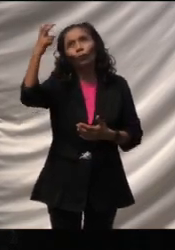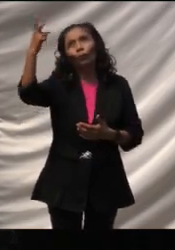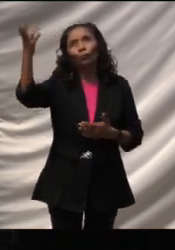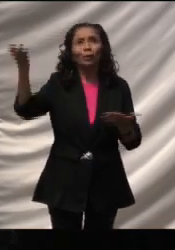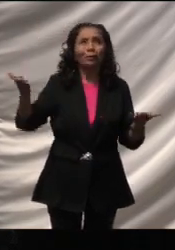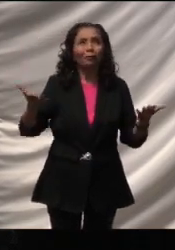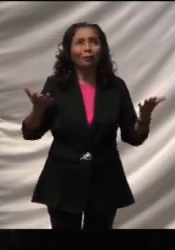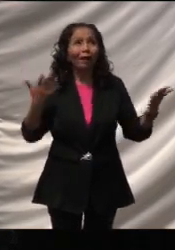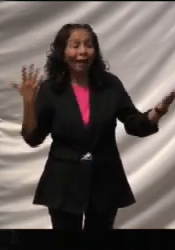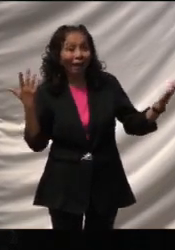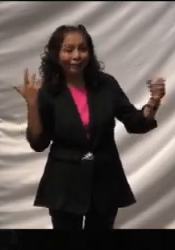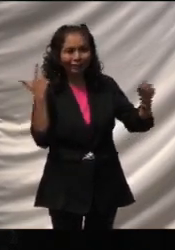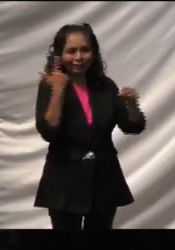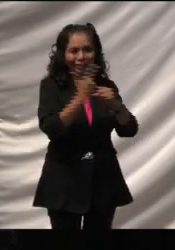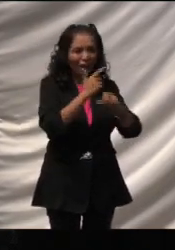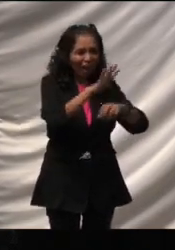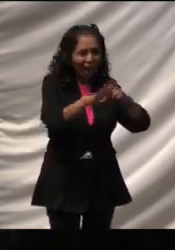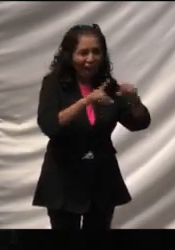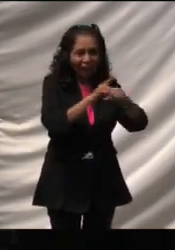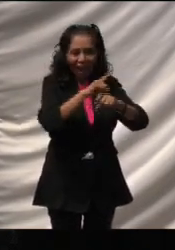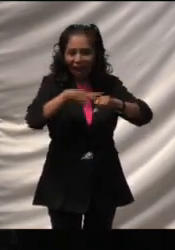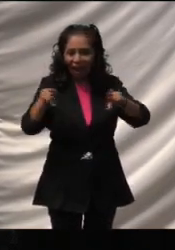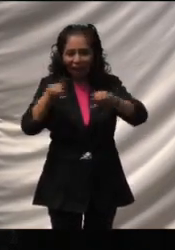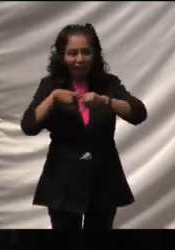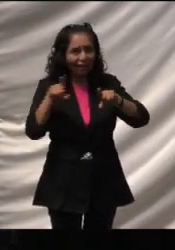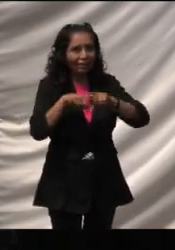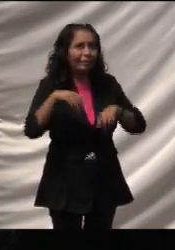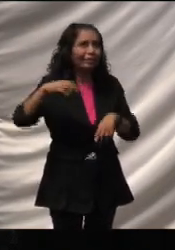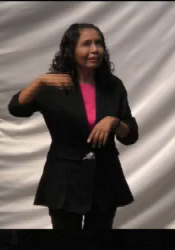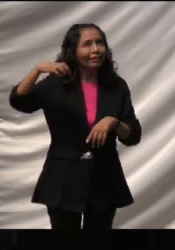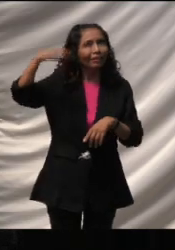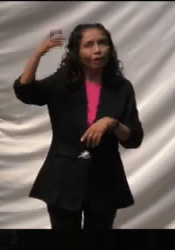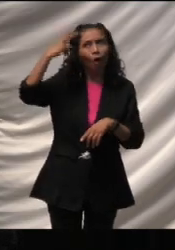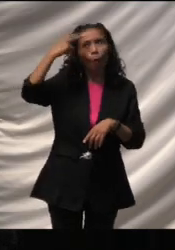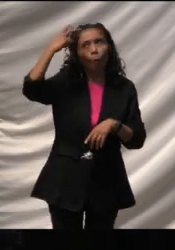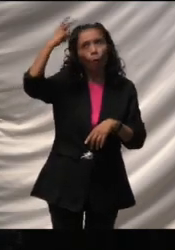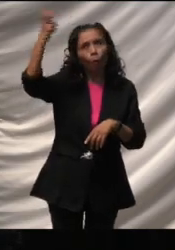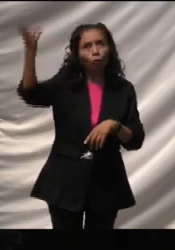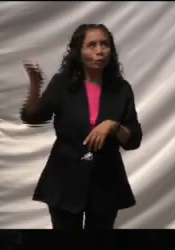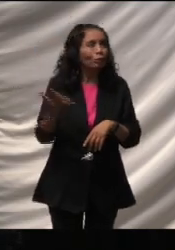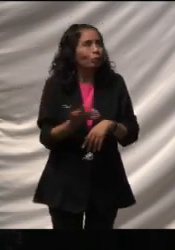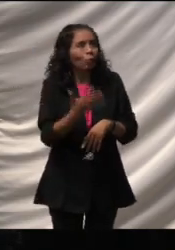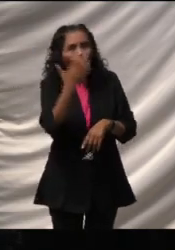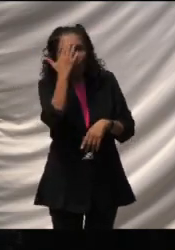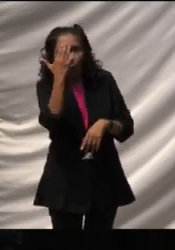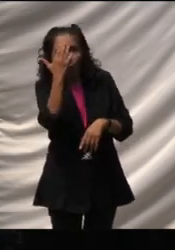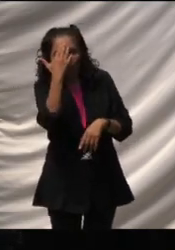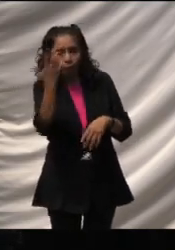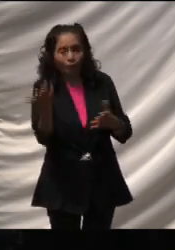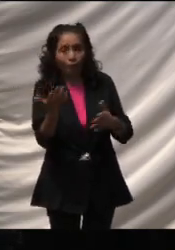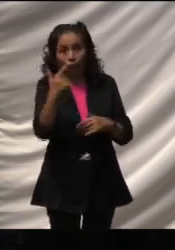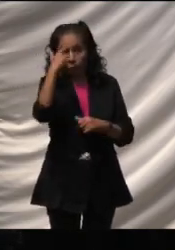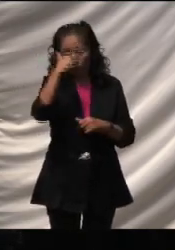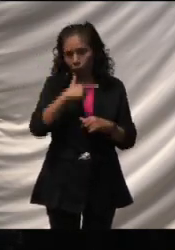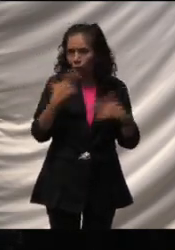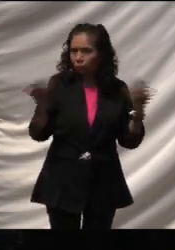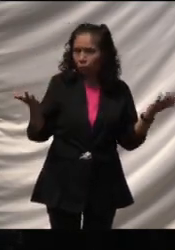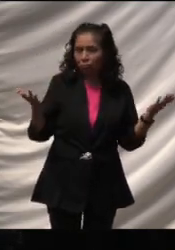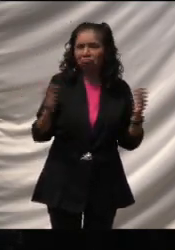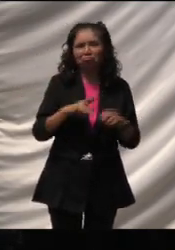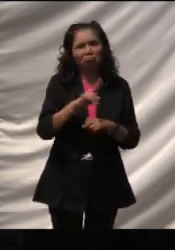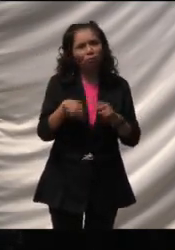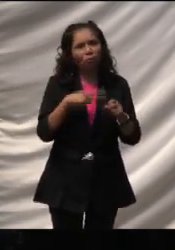descubrir más sobre la biodiversidad. Carla ya esperaba ser mayor para cumplir ese sueño que ella tanto anhelaba. Una noche, como cualquier